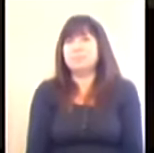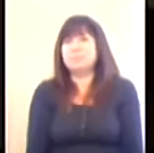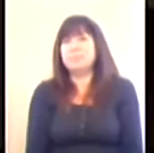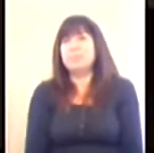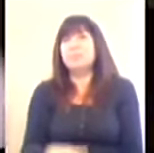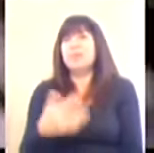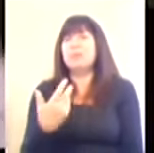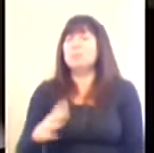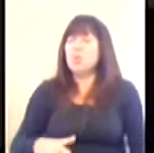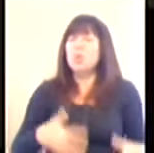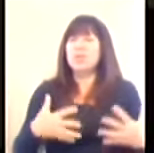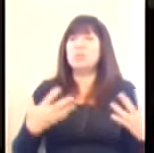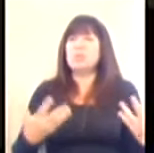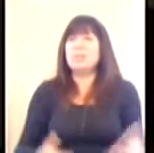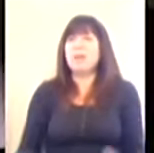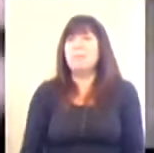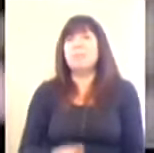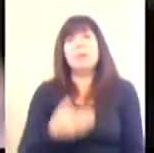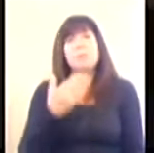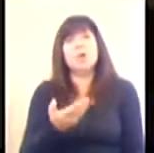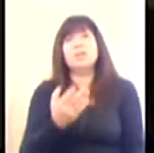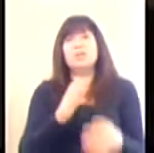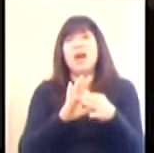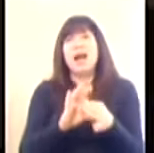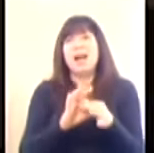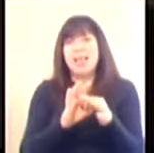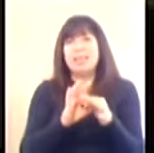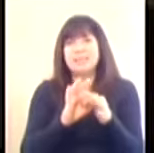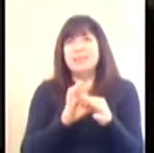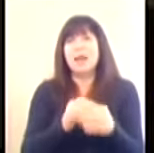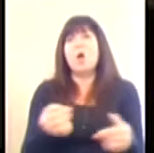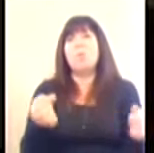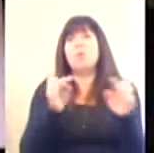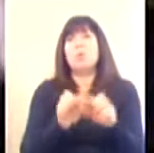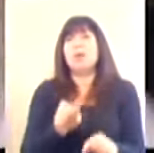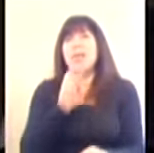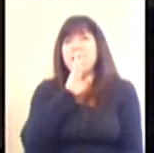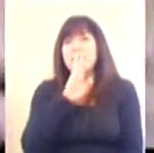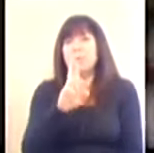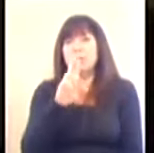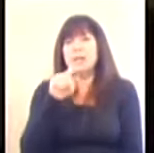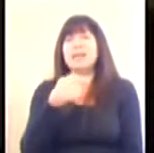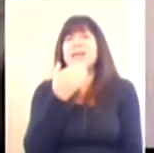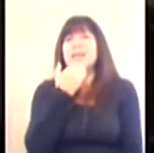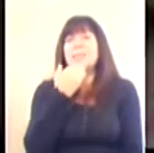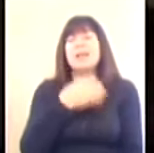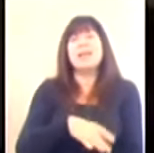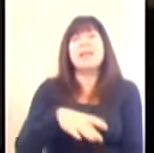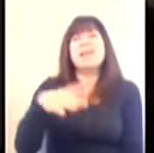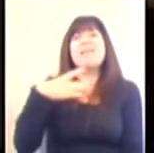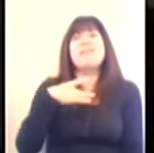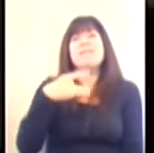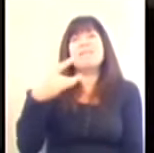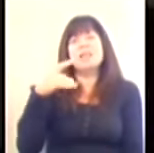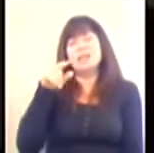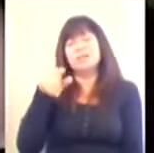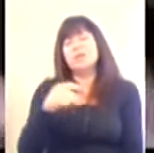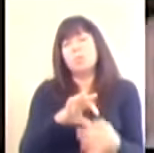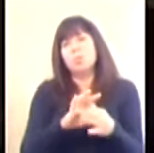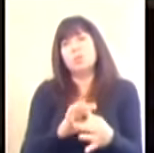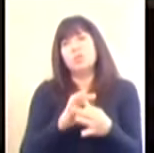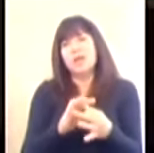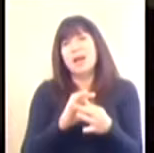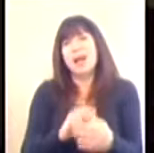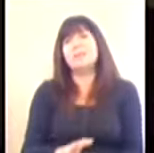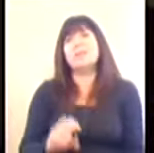muy entusiasmado. Y por lo tanto, por eso quería agradecer la oportunidad de poder responder eso y también la invitación a aportar esto